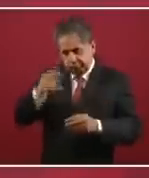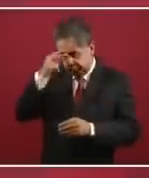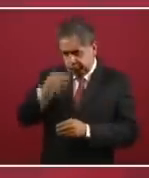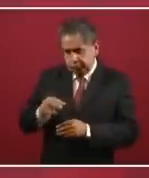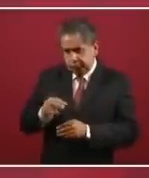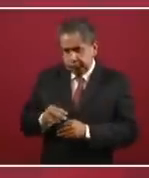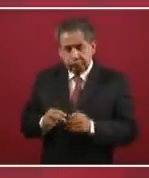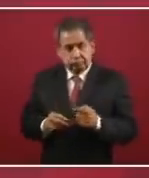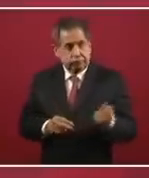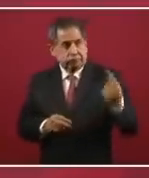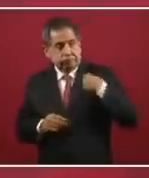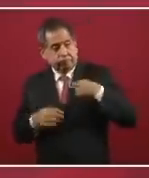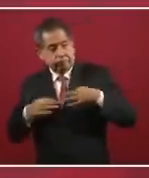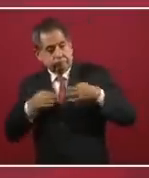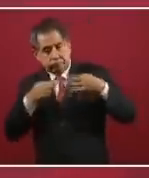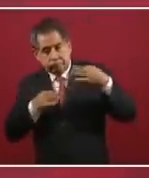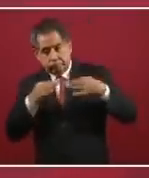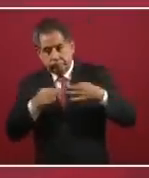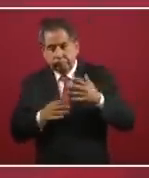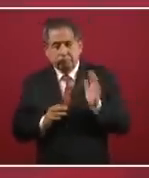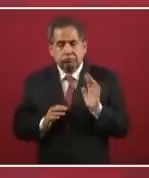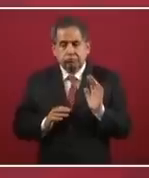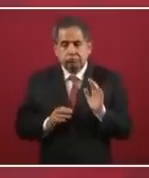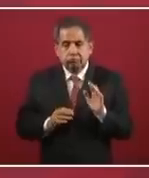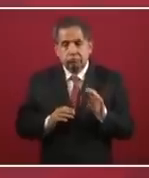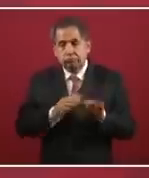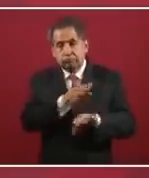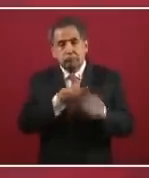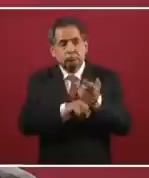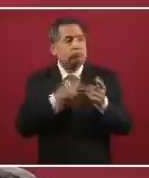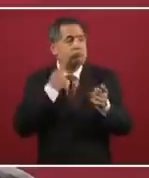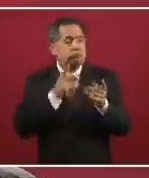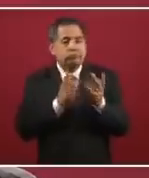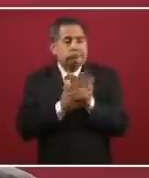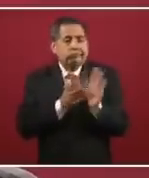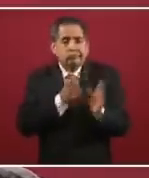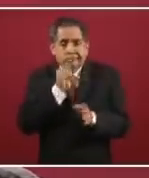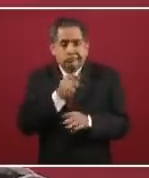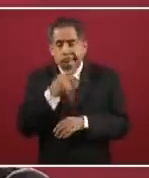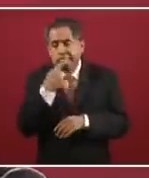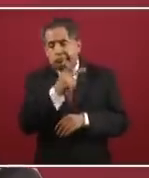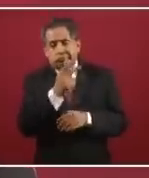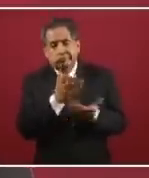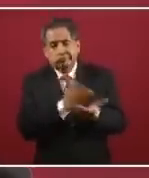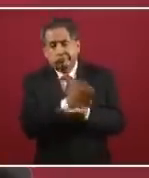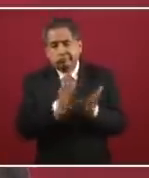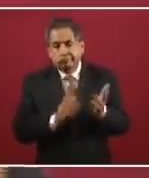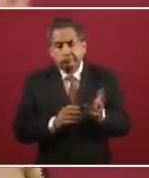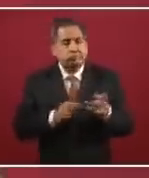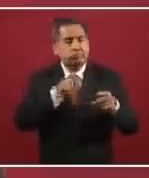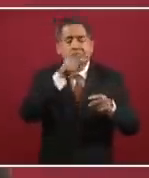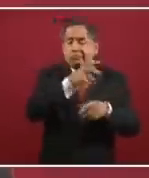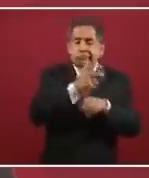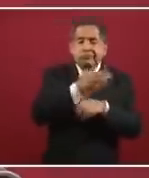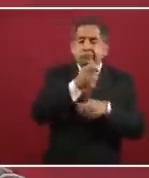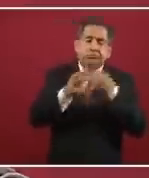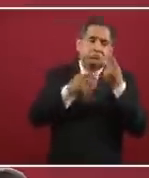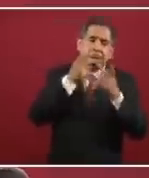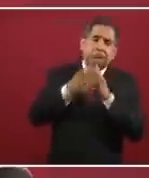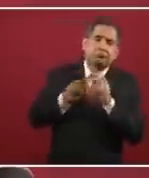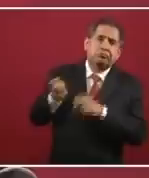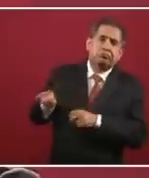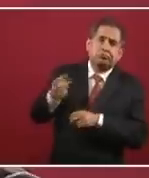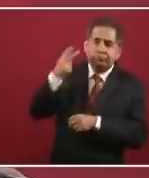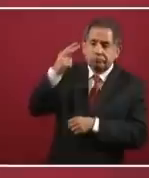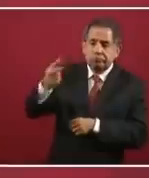seamos objeto de la contienda política en Estados Unidos, pero no lo podemos impedir. Es decir, en Estados Unidos van a hablar de México y nosotros no